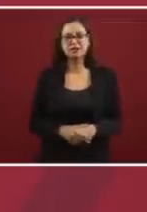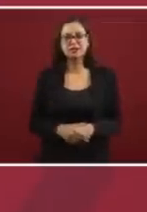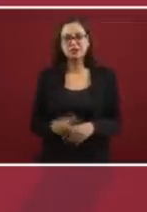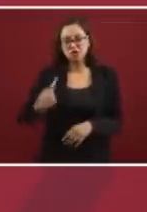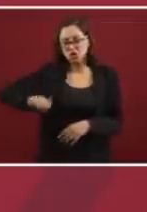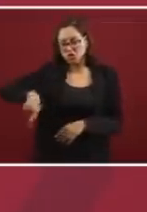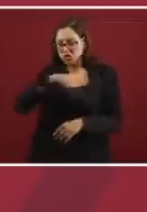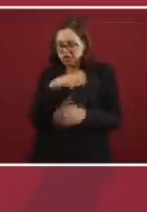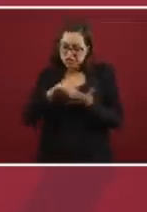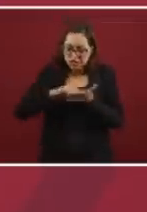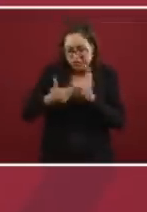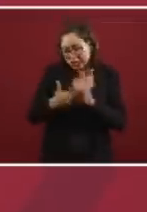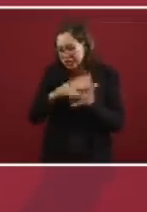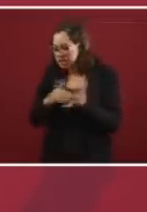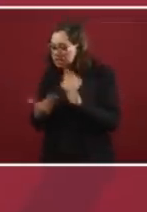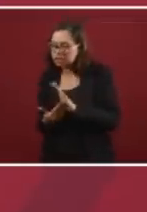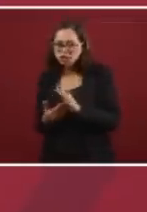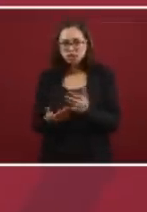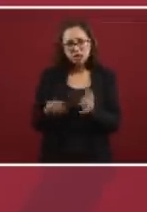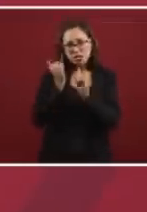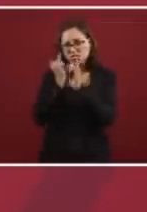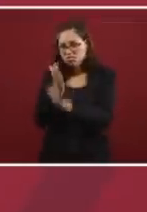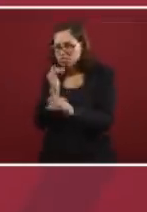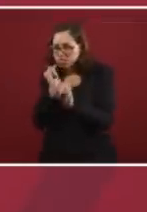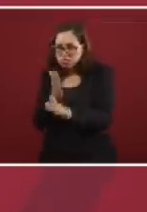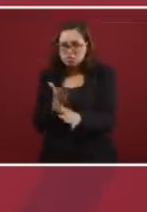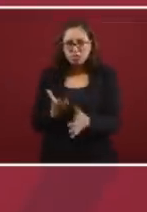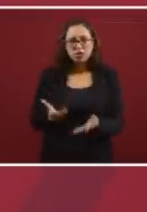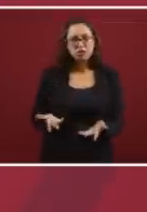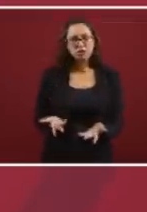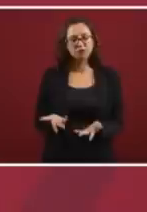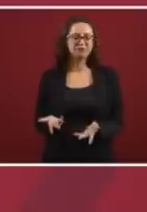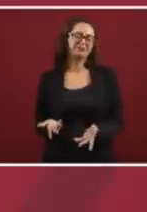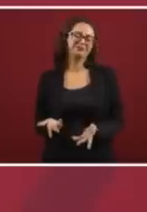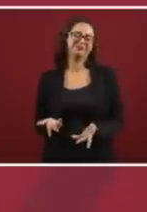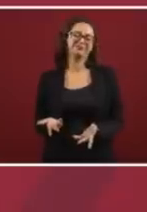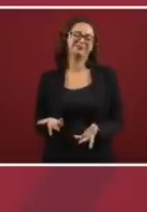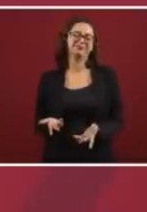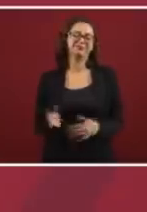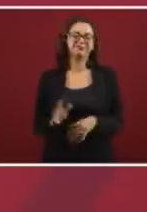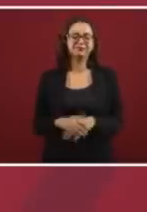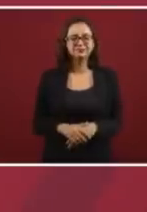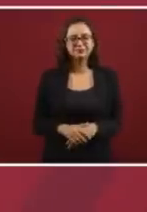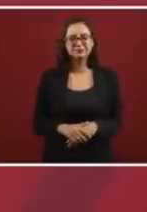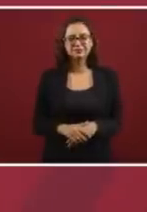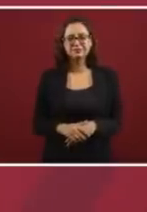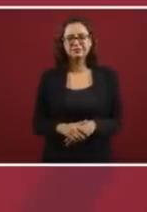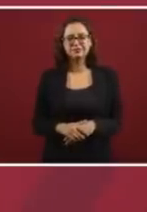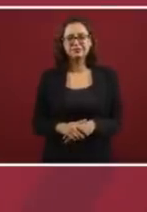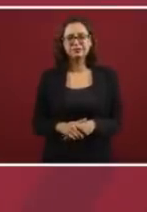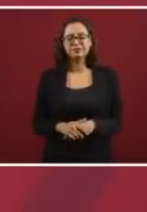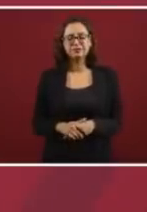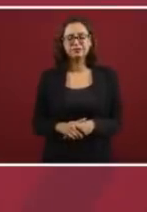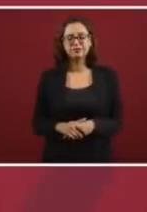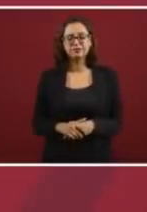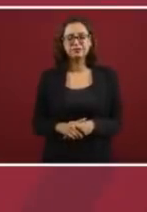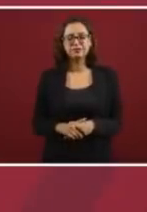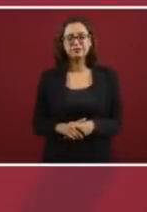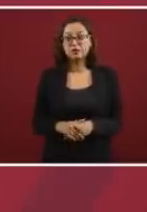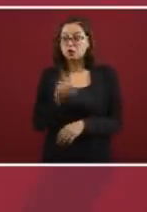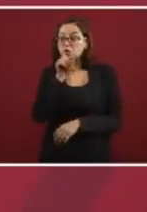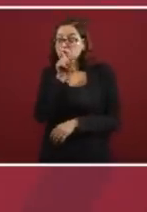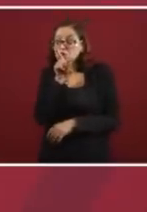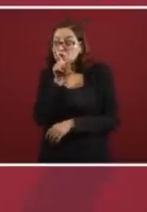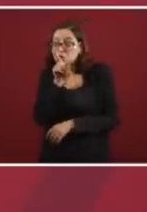chanchullos este ordenando no des esta